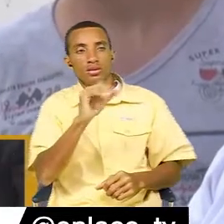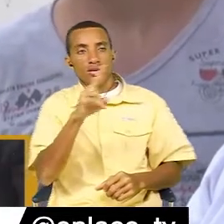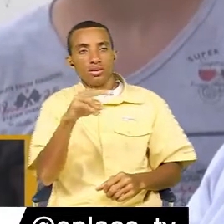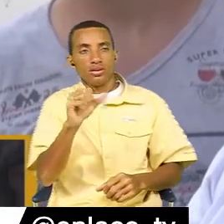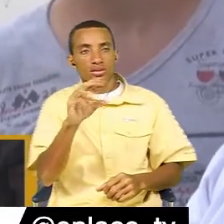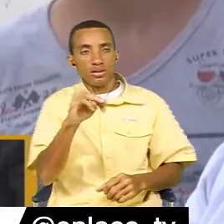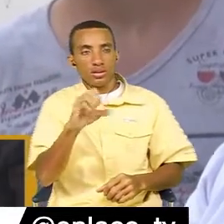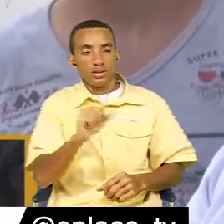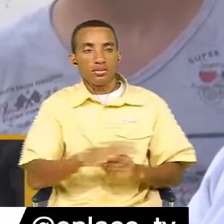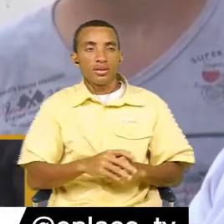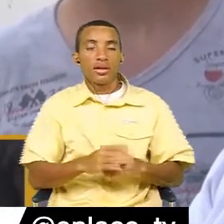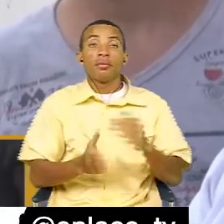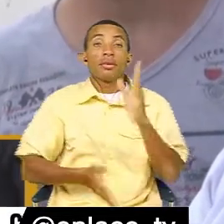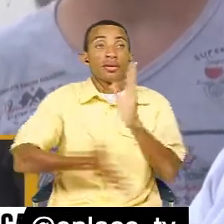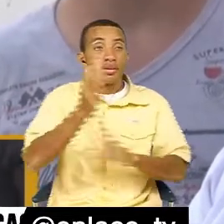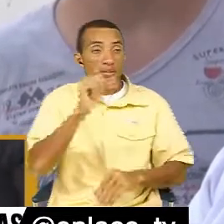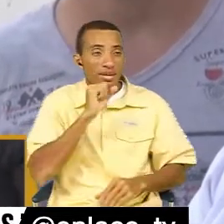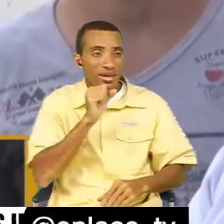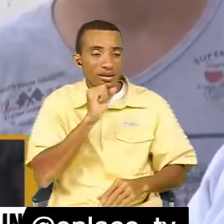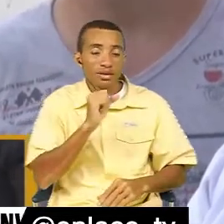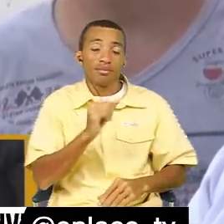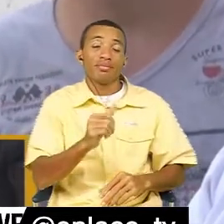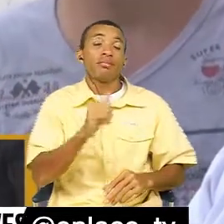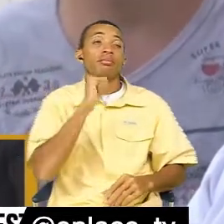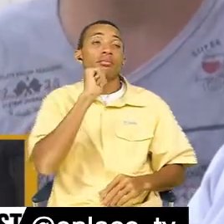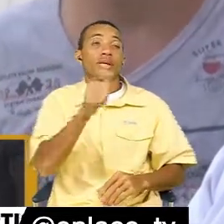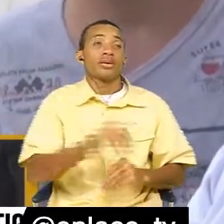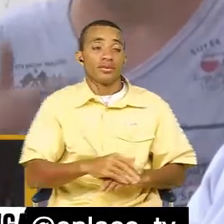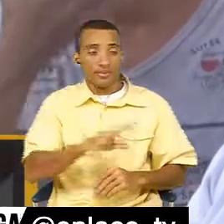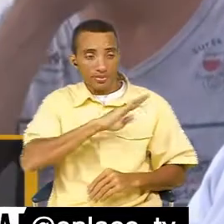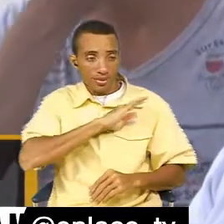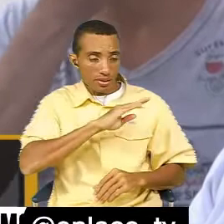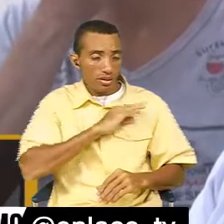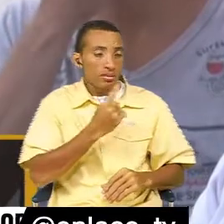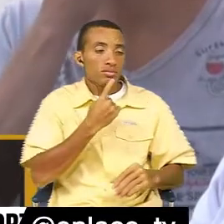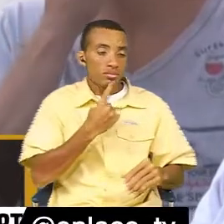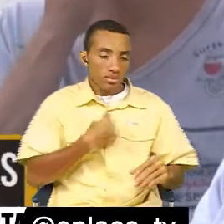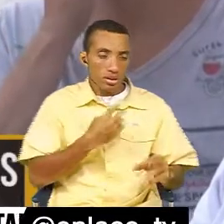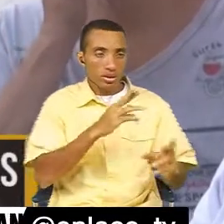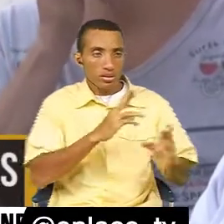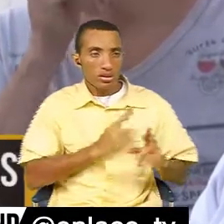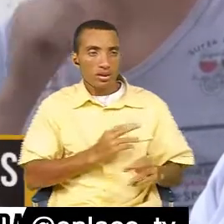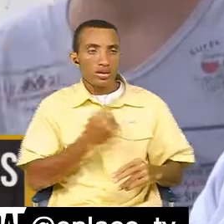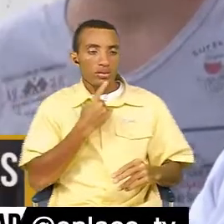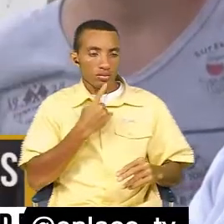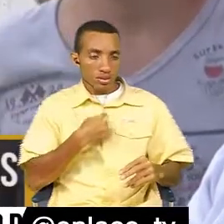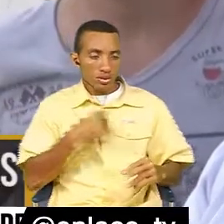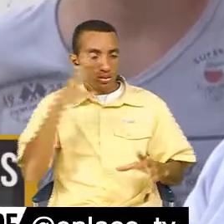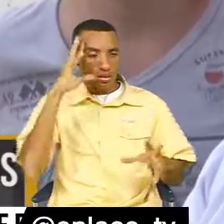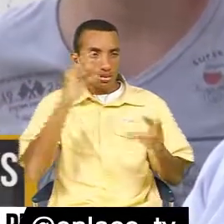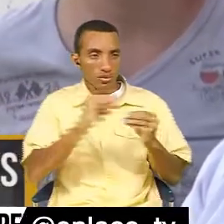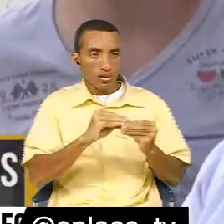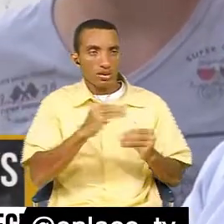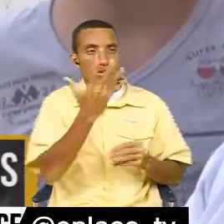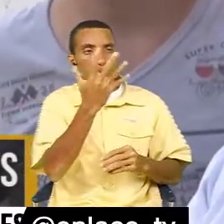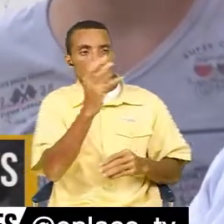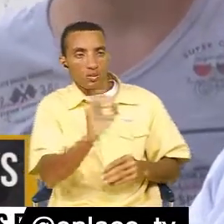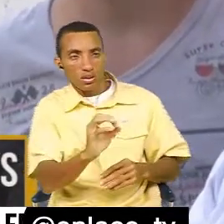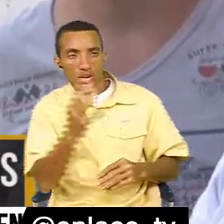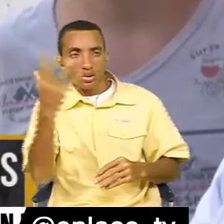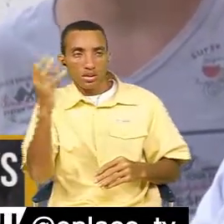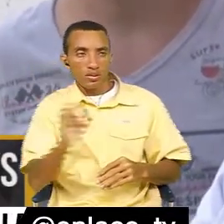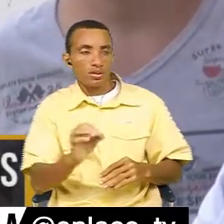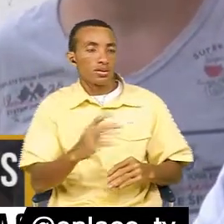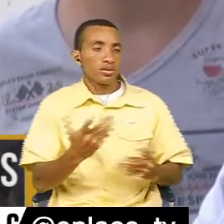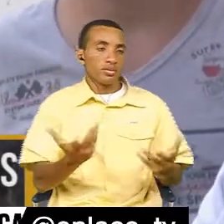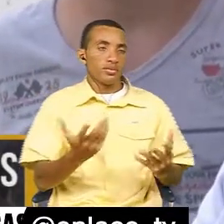pues peor. Y entonces queremos que el alcalde nos responda, nos diga, bueno, yo hice un acuerdo con ellos, el 50-50 no se está